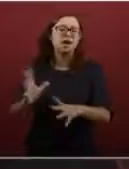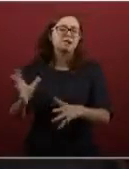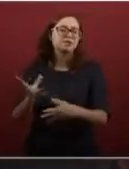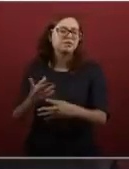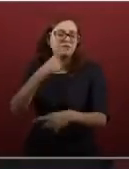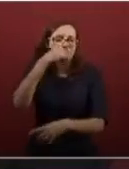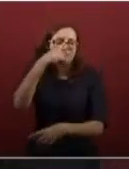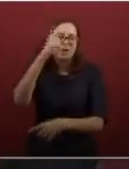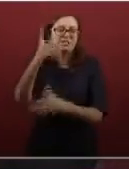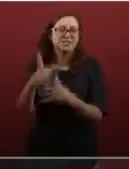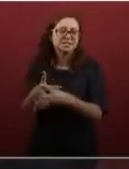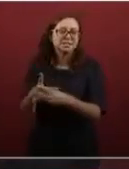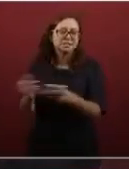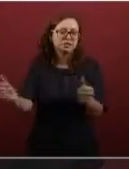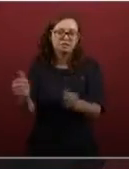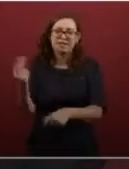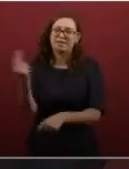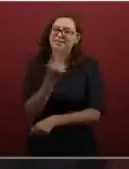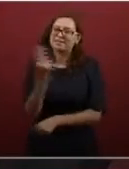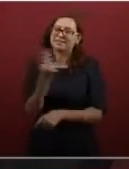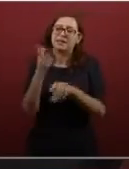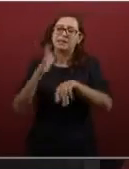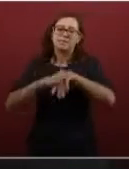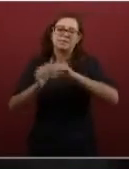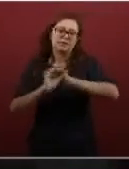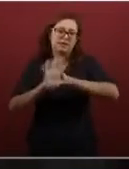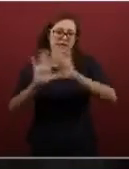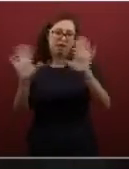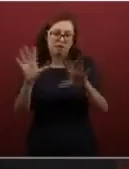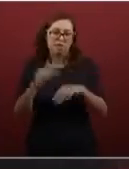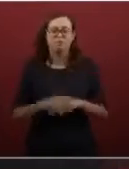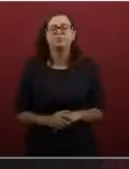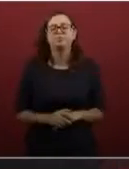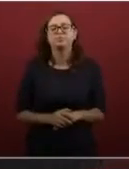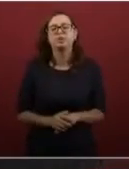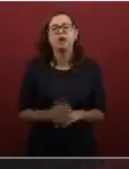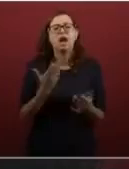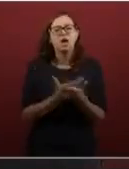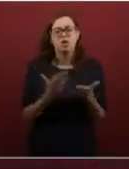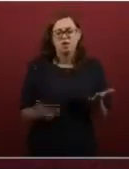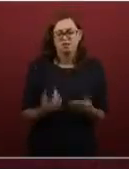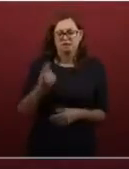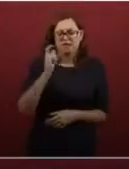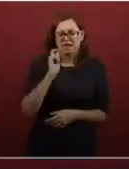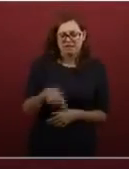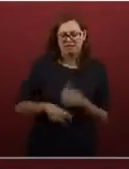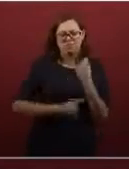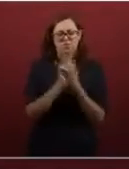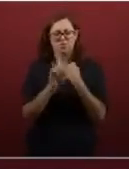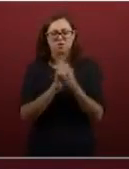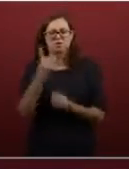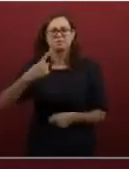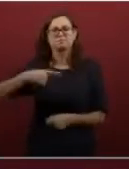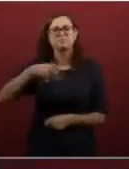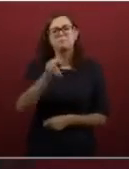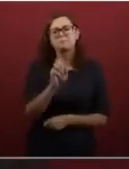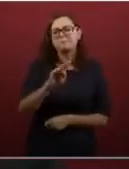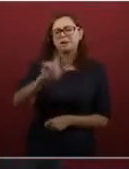qué es lo que va a significar la política petrolera vamos a apoyar a pemex tres años